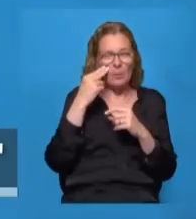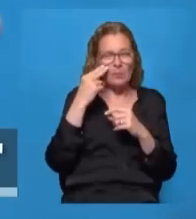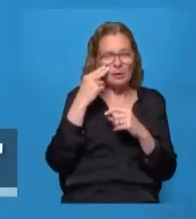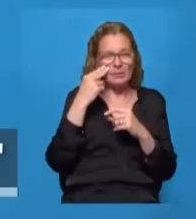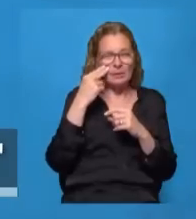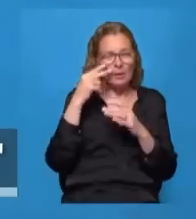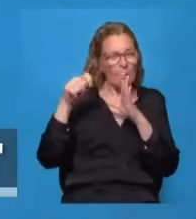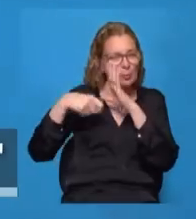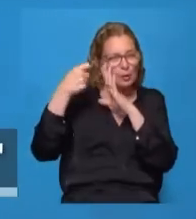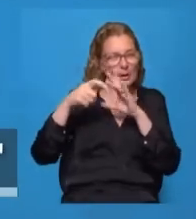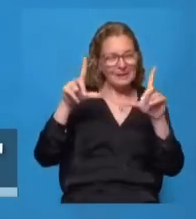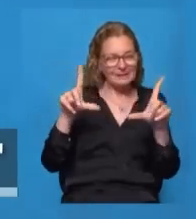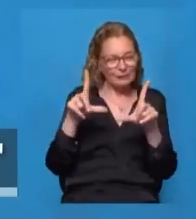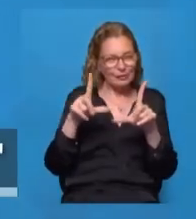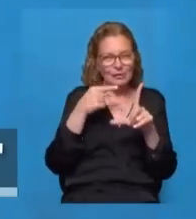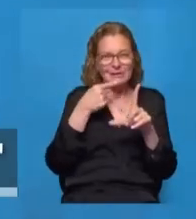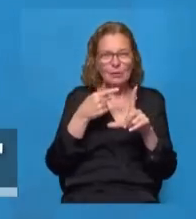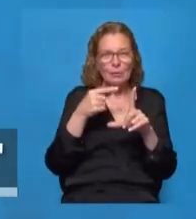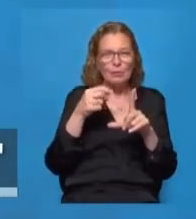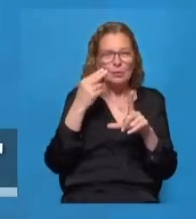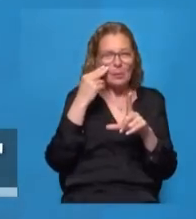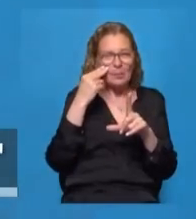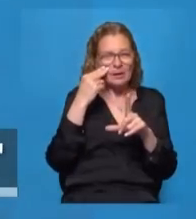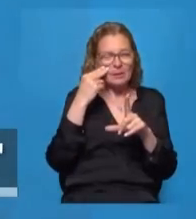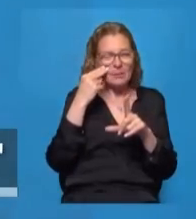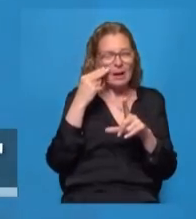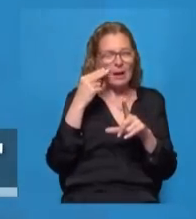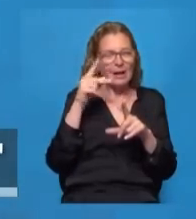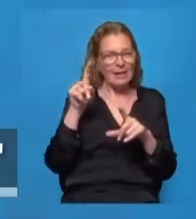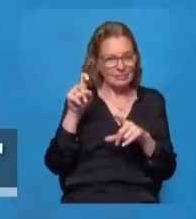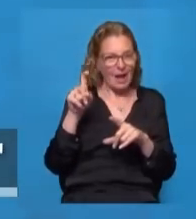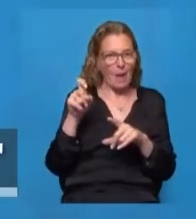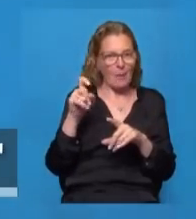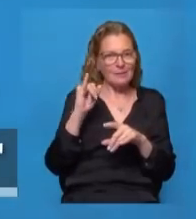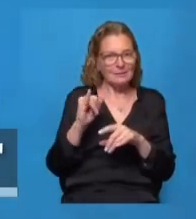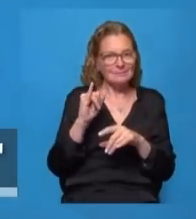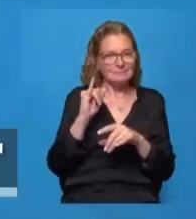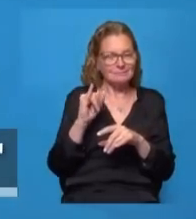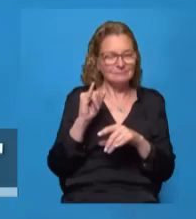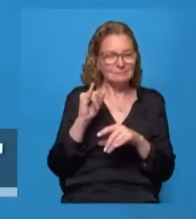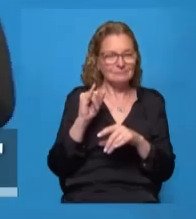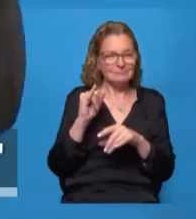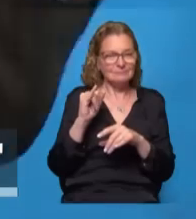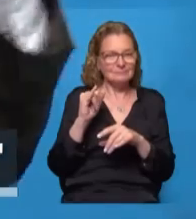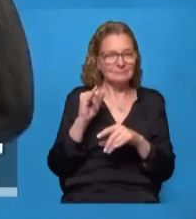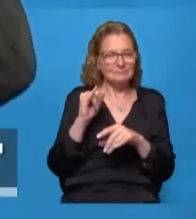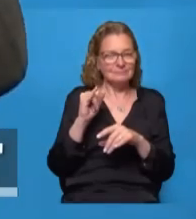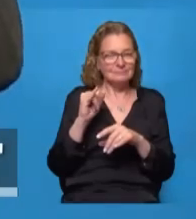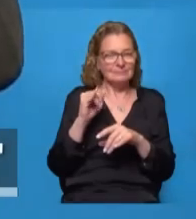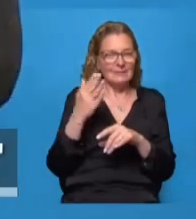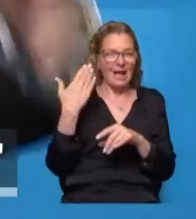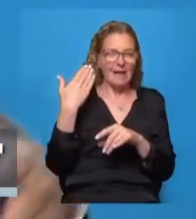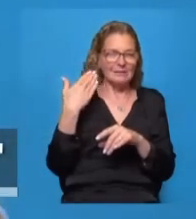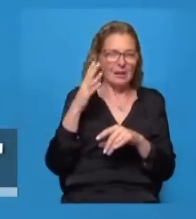programa de televisión este asegurando que íbamos a tener una crisis hídrica este panario lo había